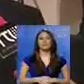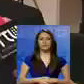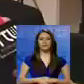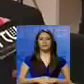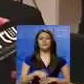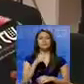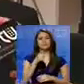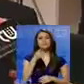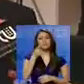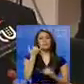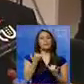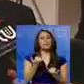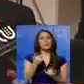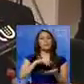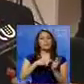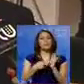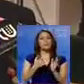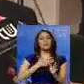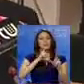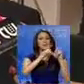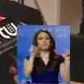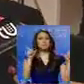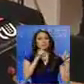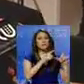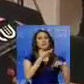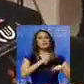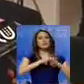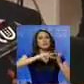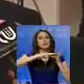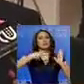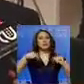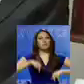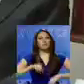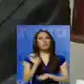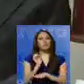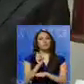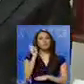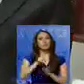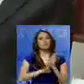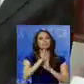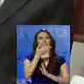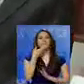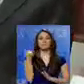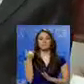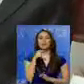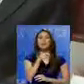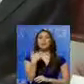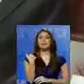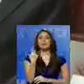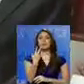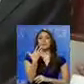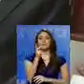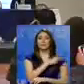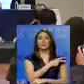definitiva robustezca la empresa de ciencia y tecnología aquí en el país. Jaime Cadena es uno de los 25 nuevos